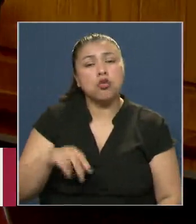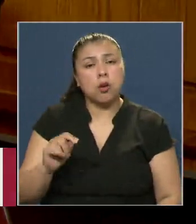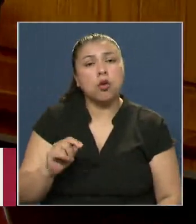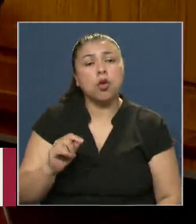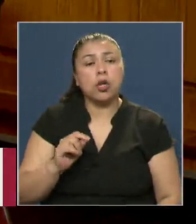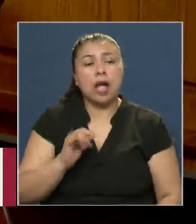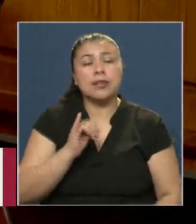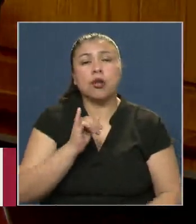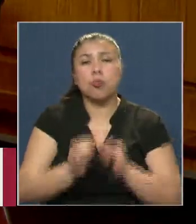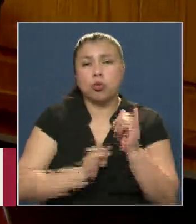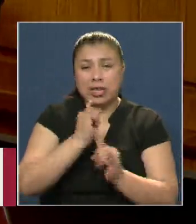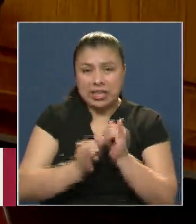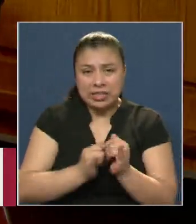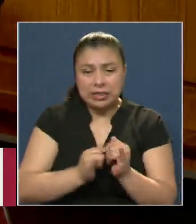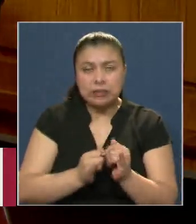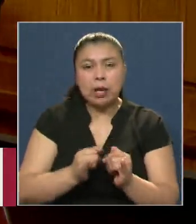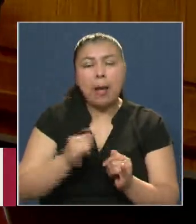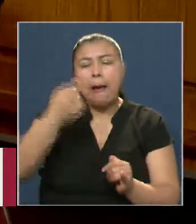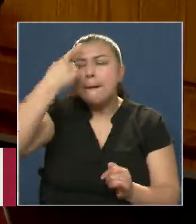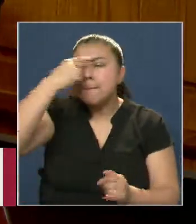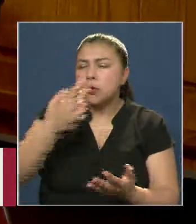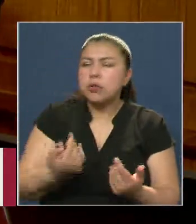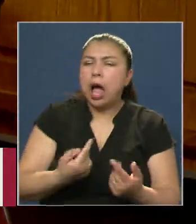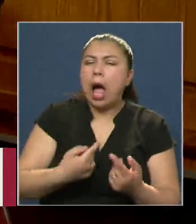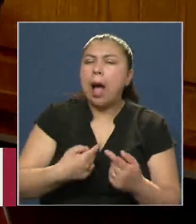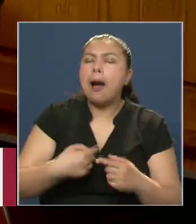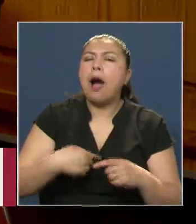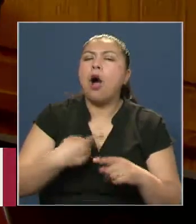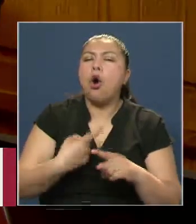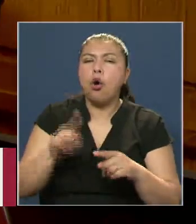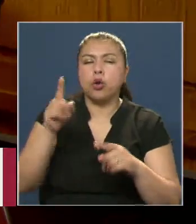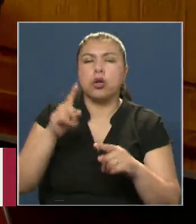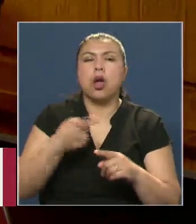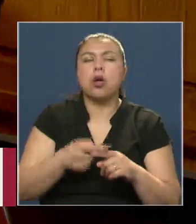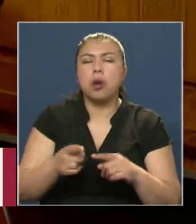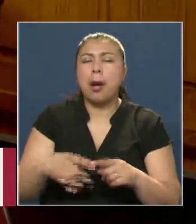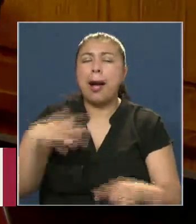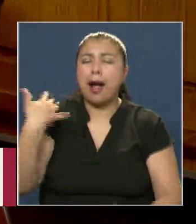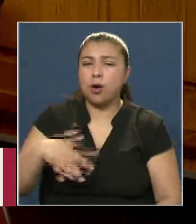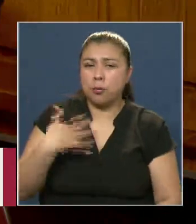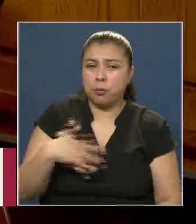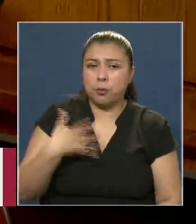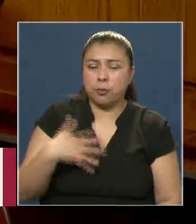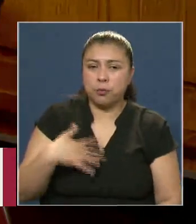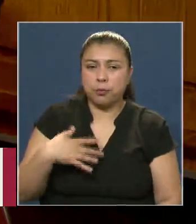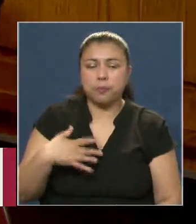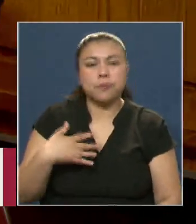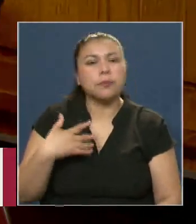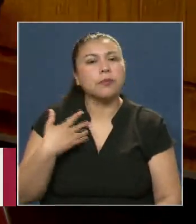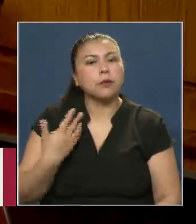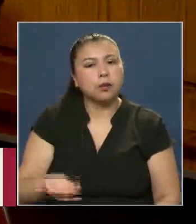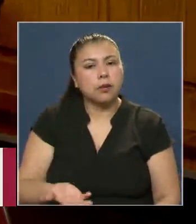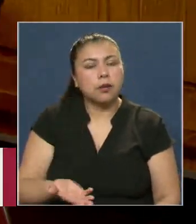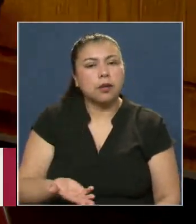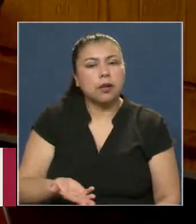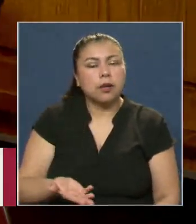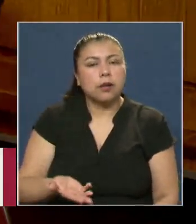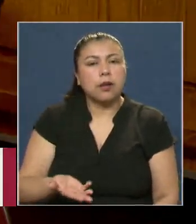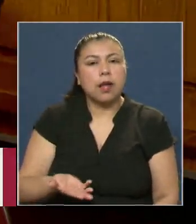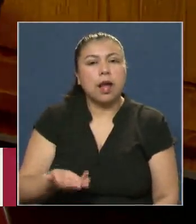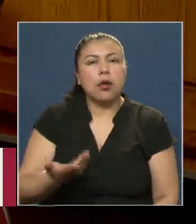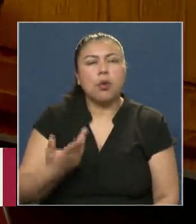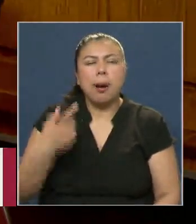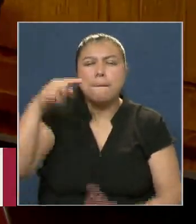digital, pero necesitamos algo más fuerte, algo más importante y algo que vaya más a la